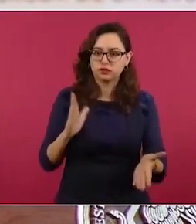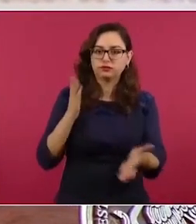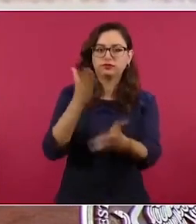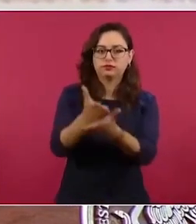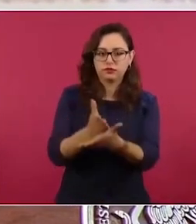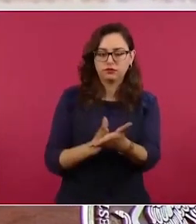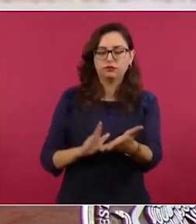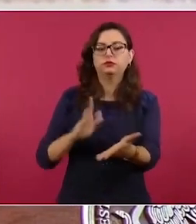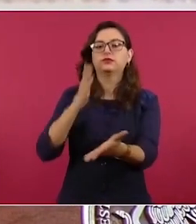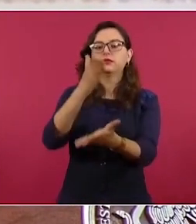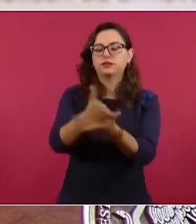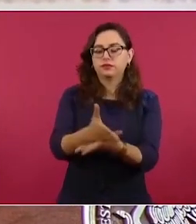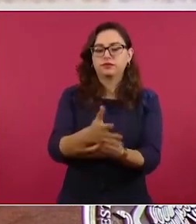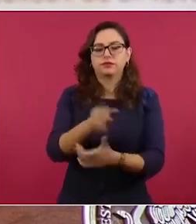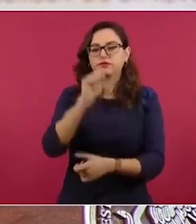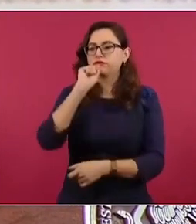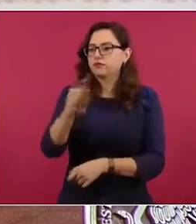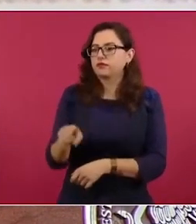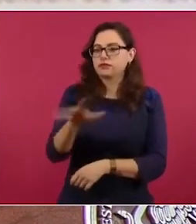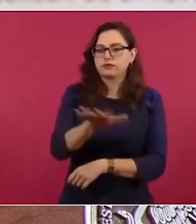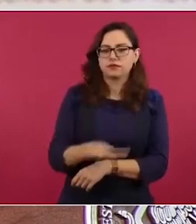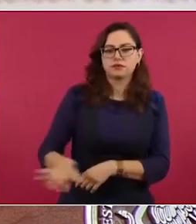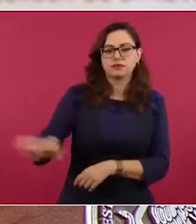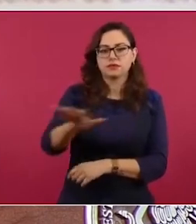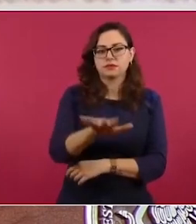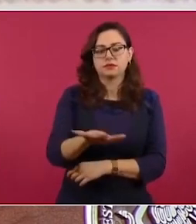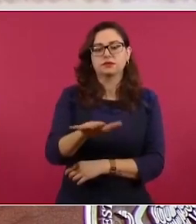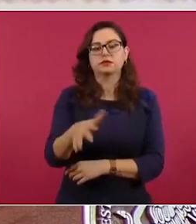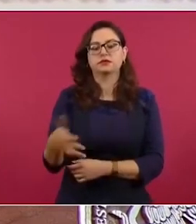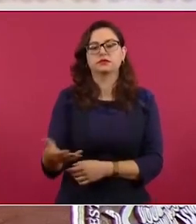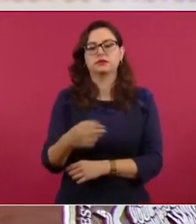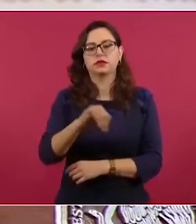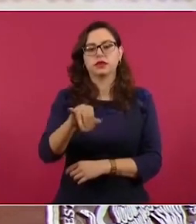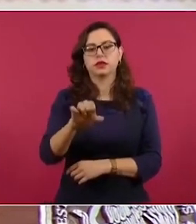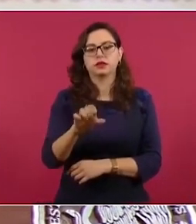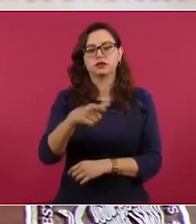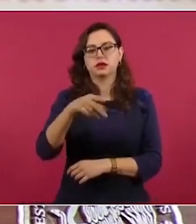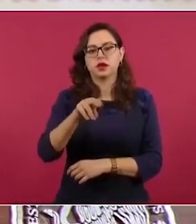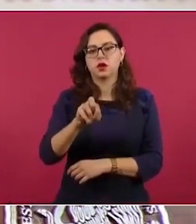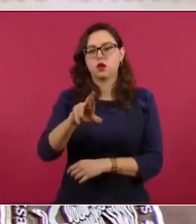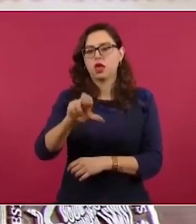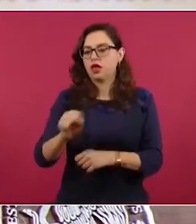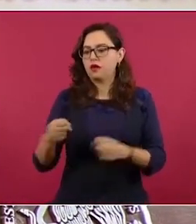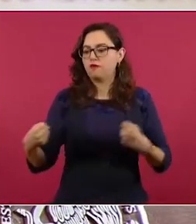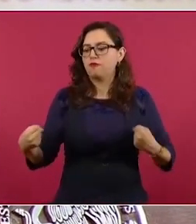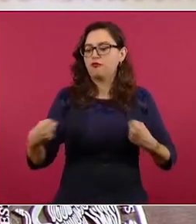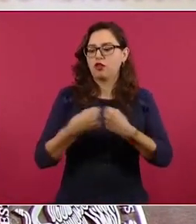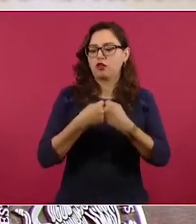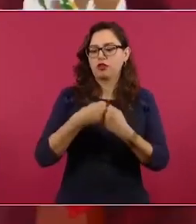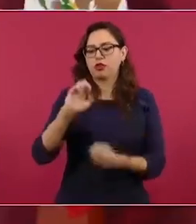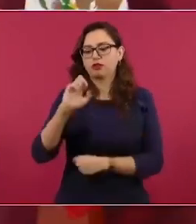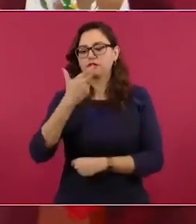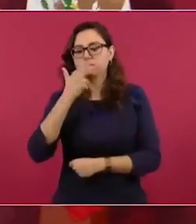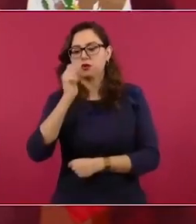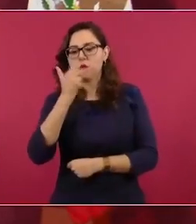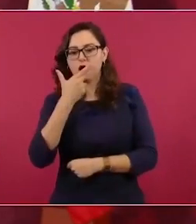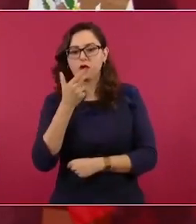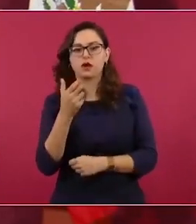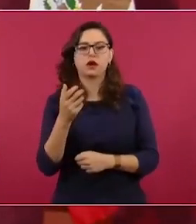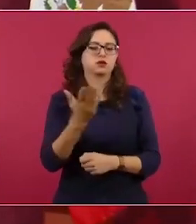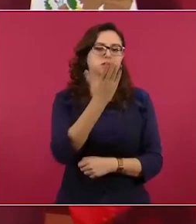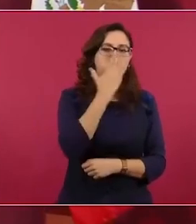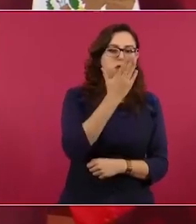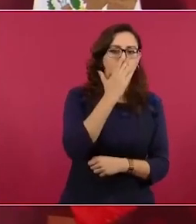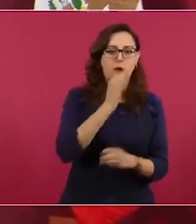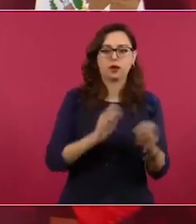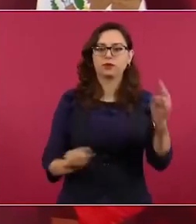a esa región de Yécora y de los límites de Chihuahua con Sonora, en la sierra,